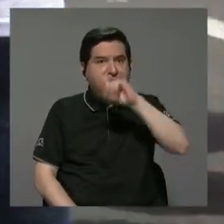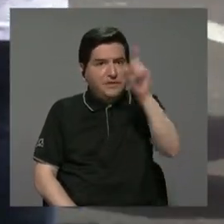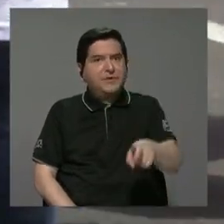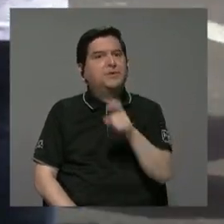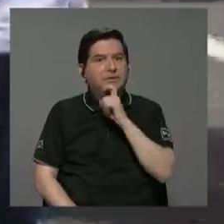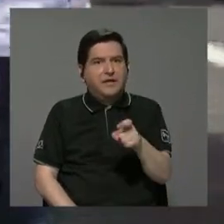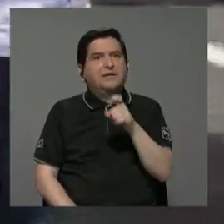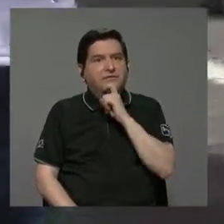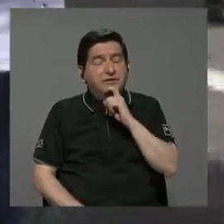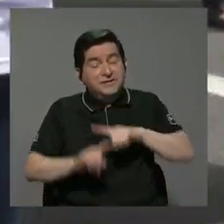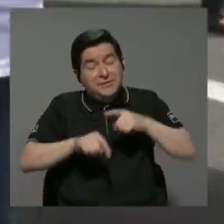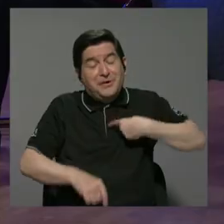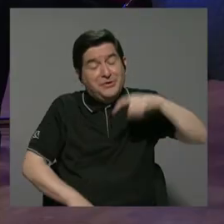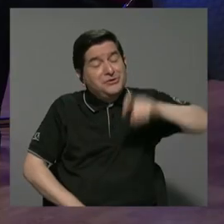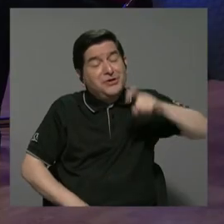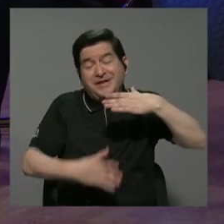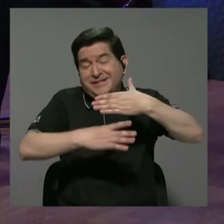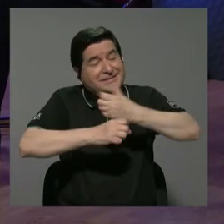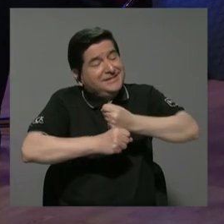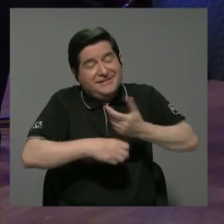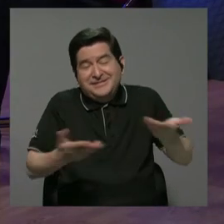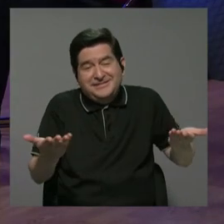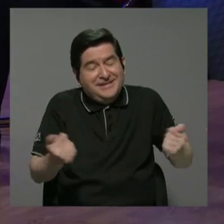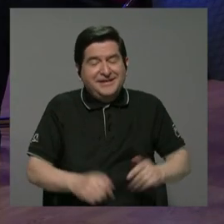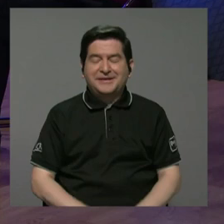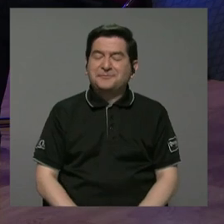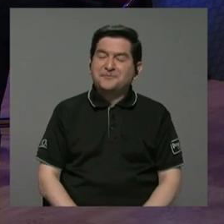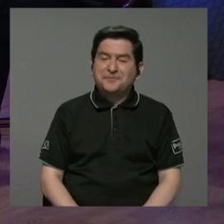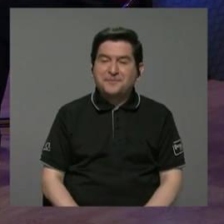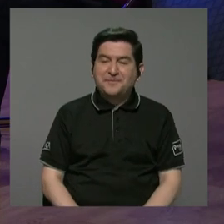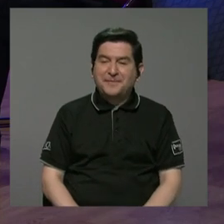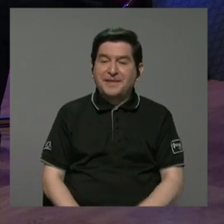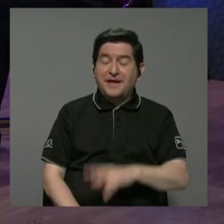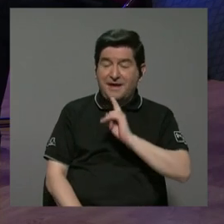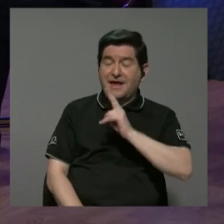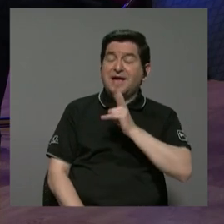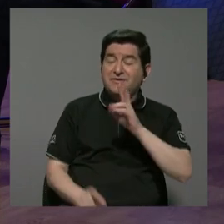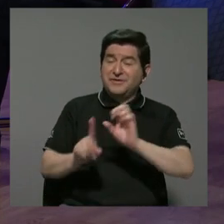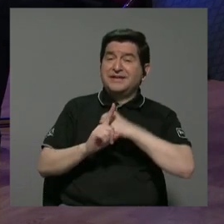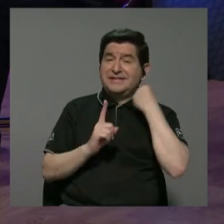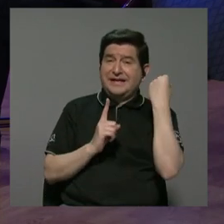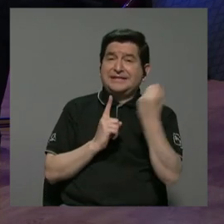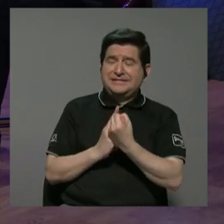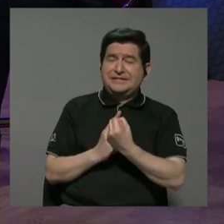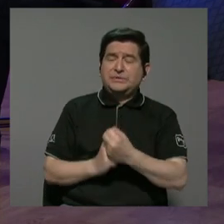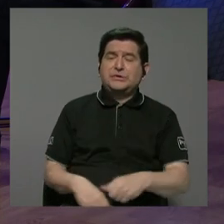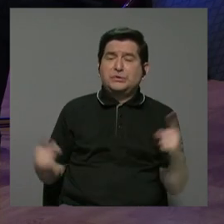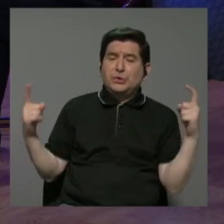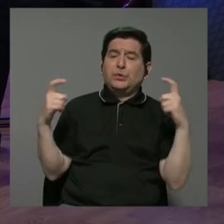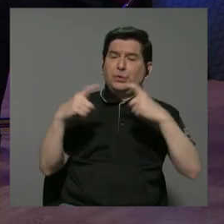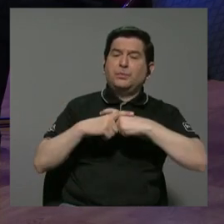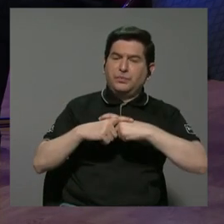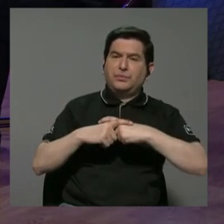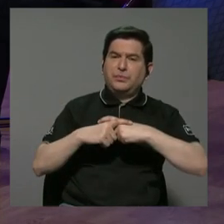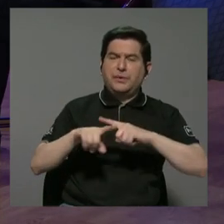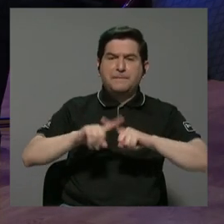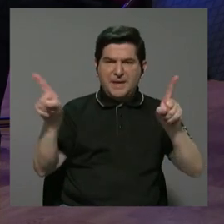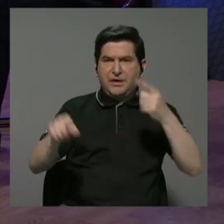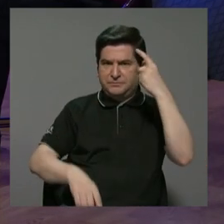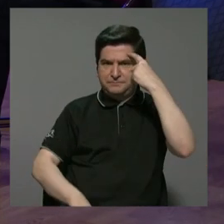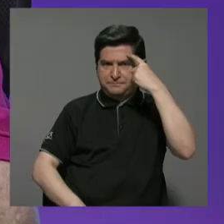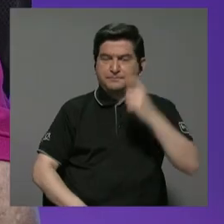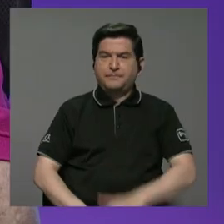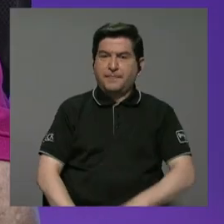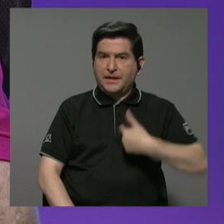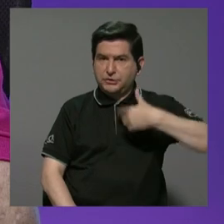pero bueno, sí, tenía que hacerla. Sí, realmente es una situación sumamente compleja, pero digamos,